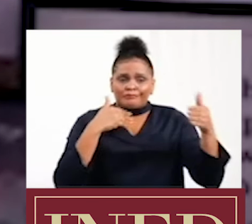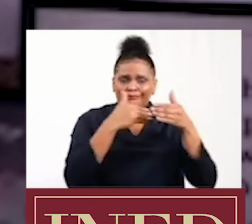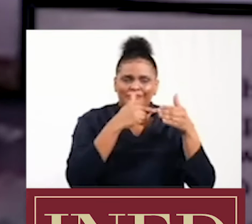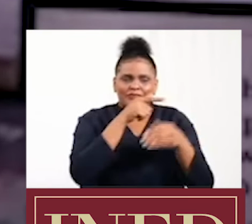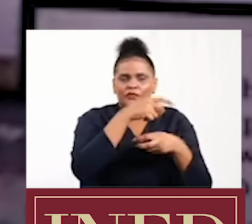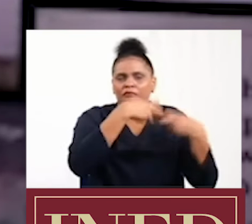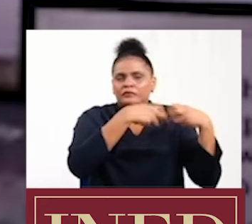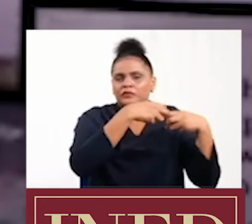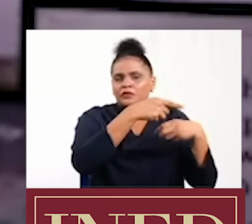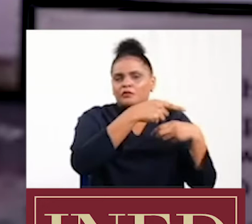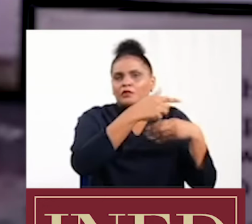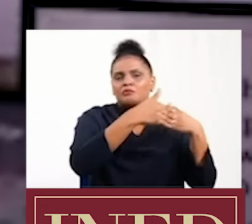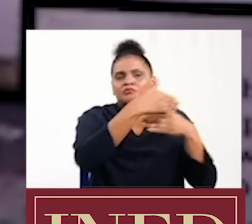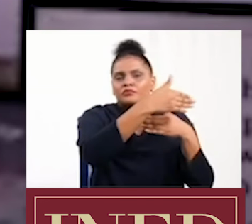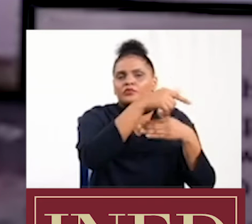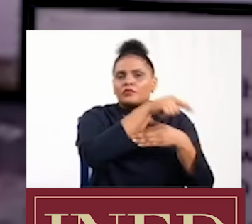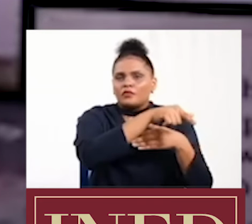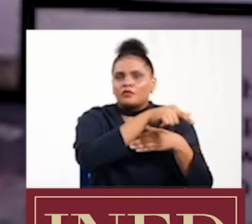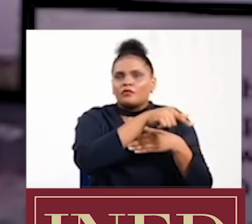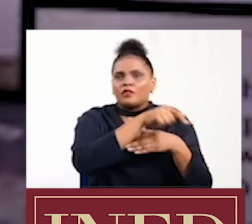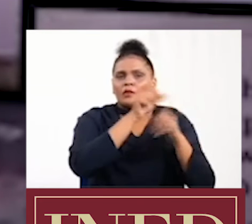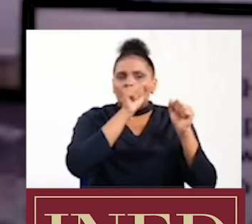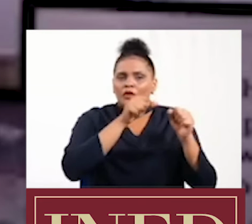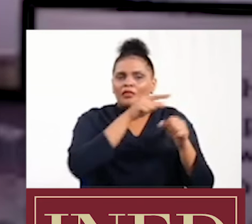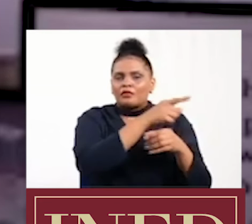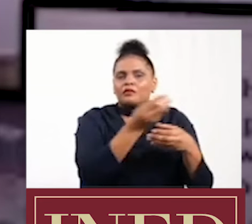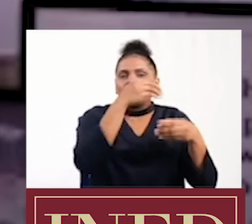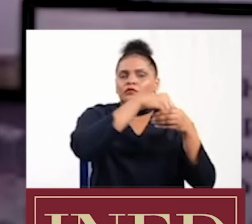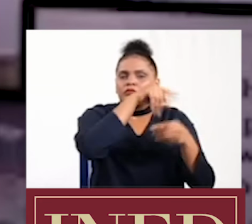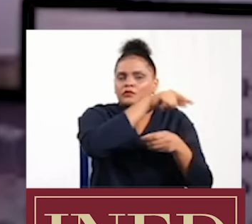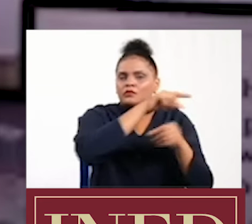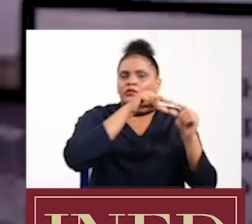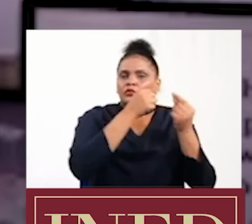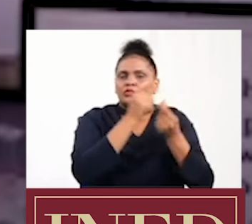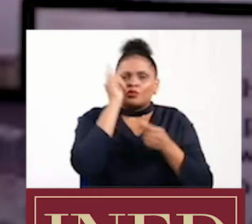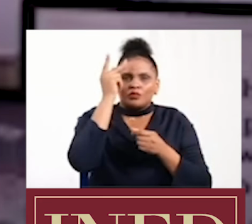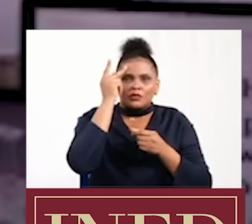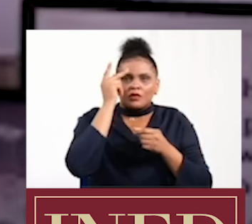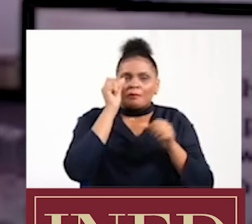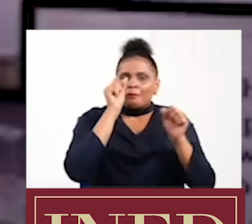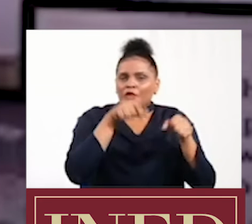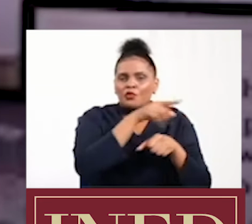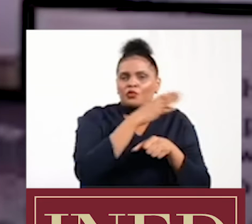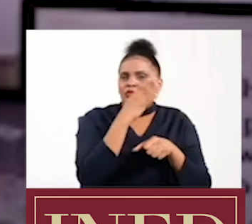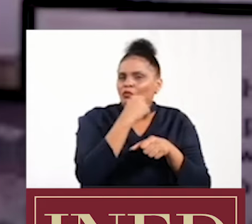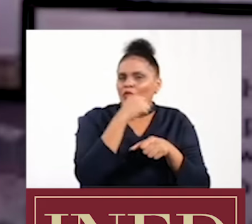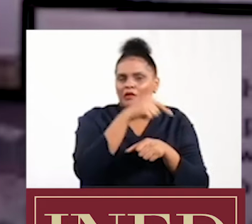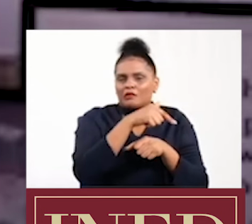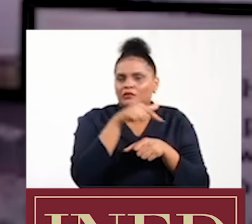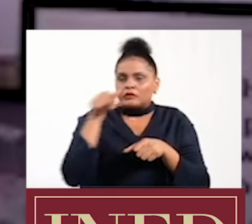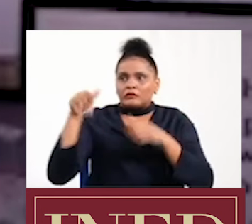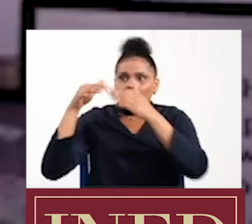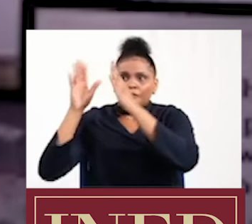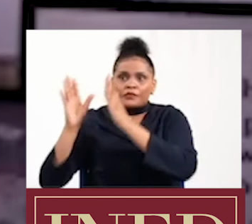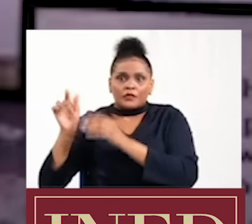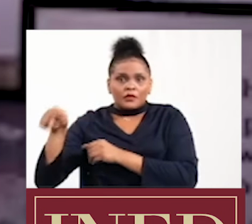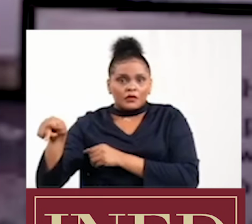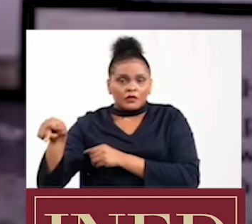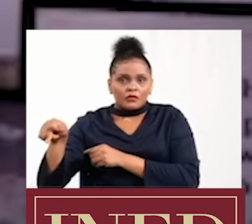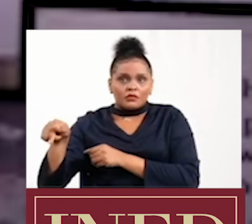respecto de los hombres para incursionar en la política diría que no hay una cancha nivelada y esa